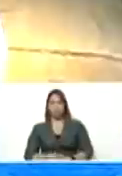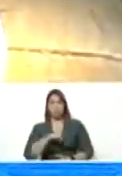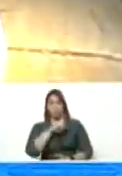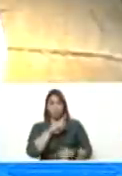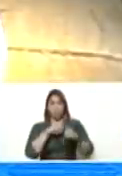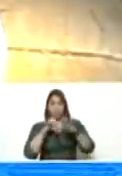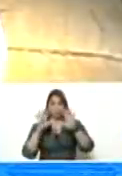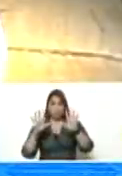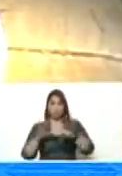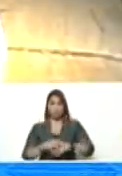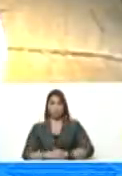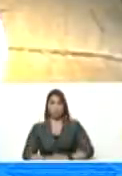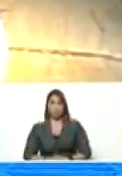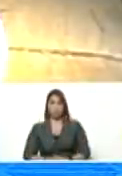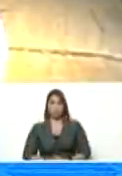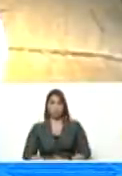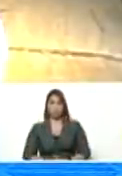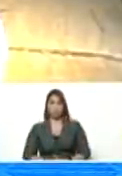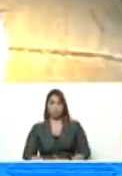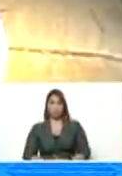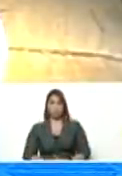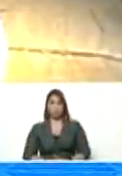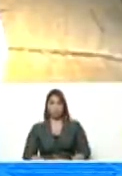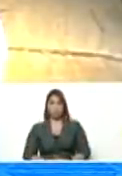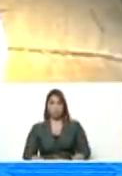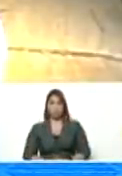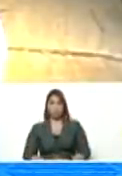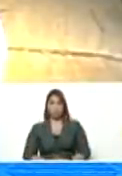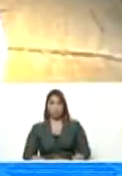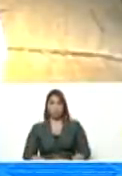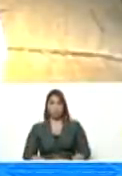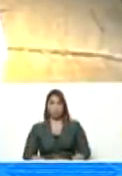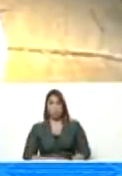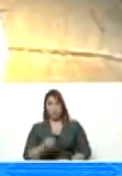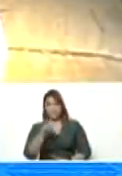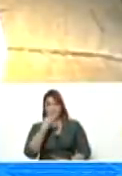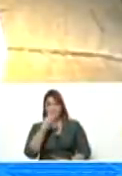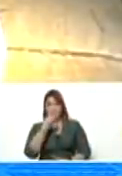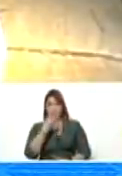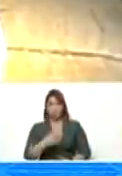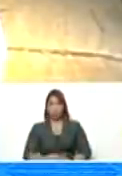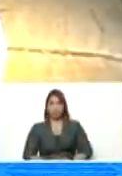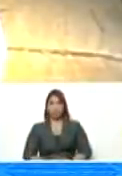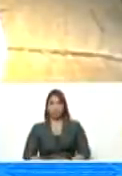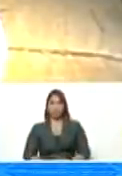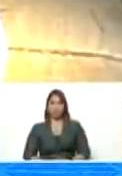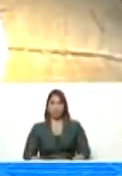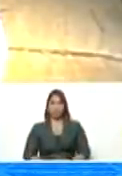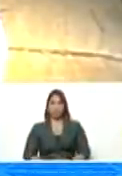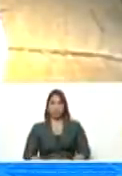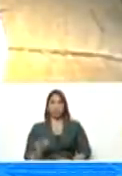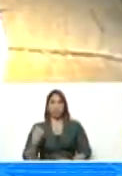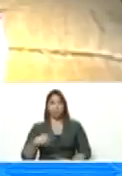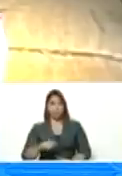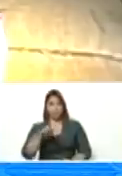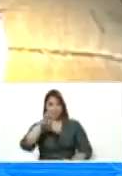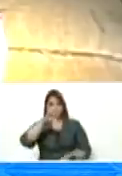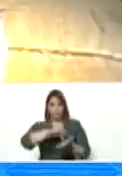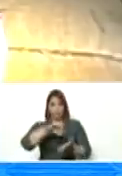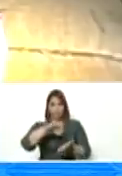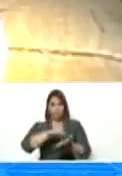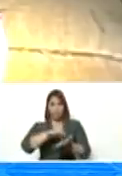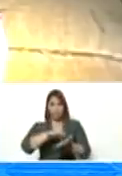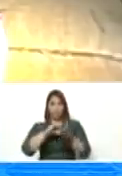1x10 en el Palacio Presidencial de Miraflores, directo allí, tener el centro